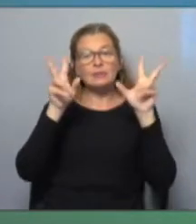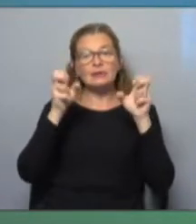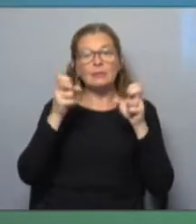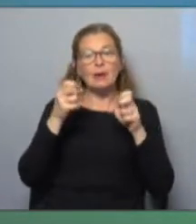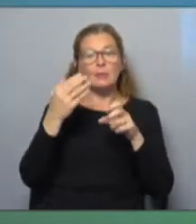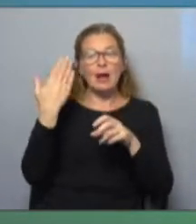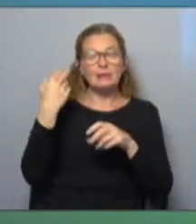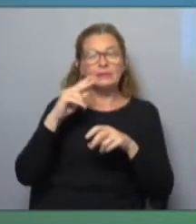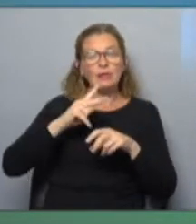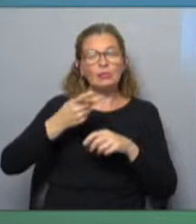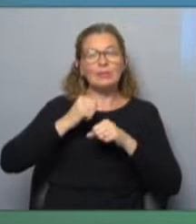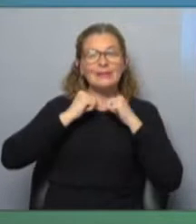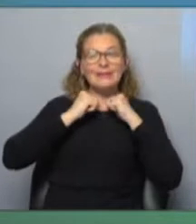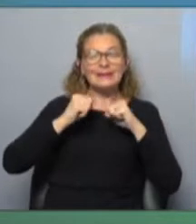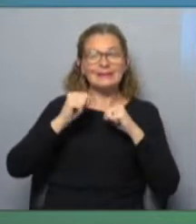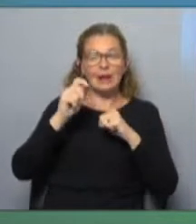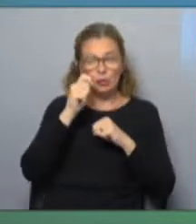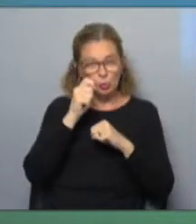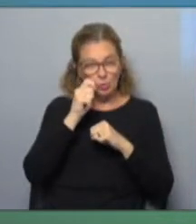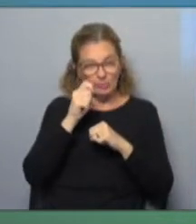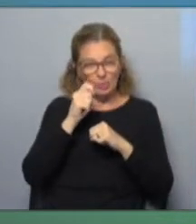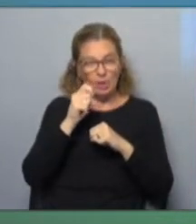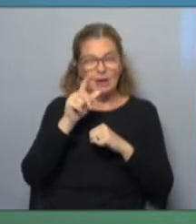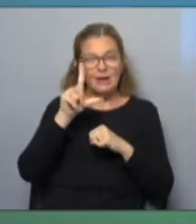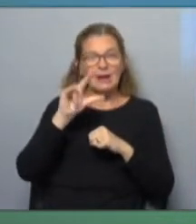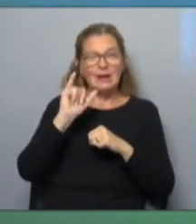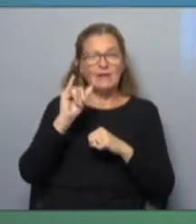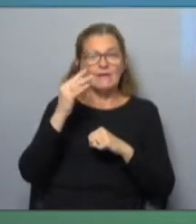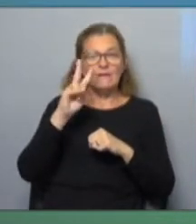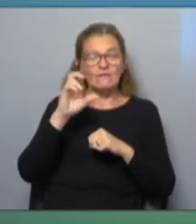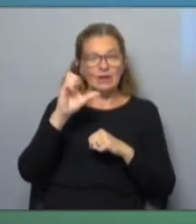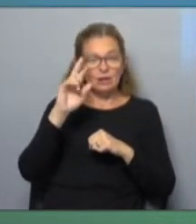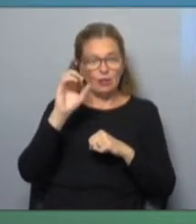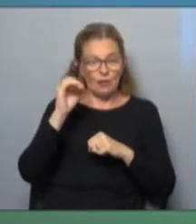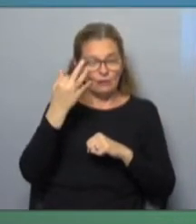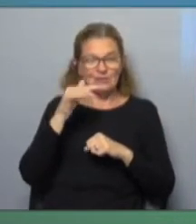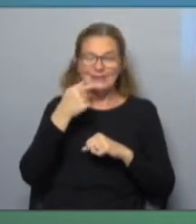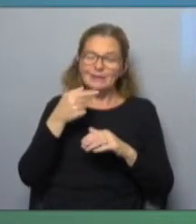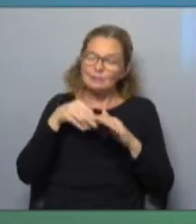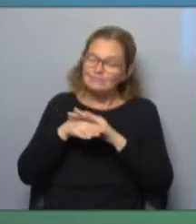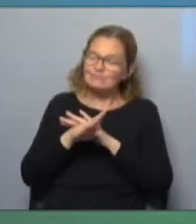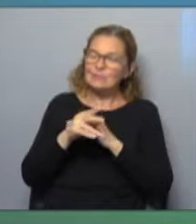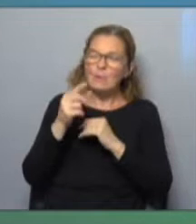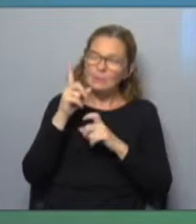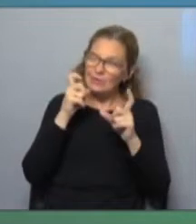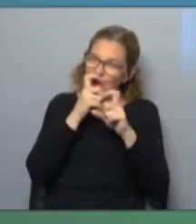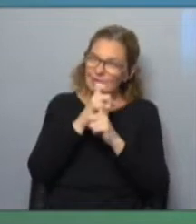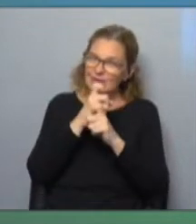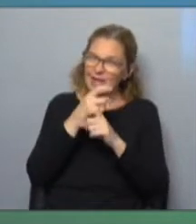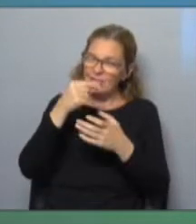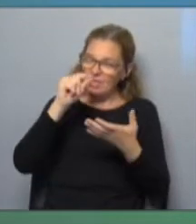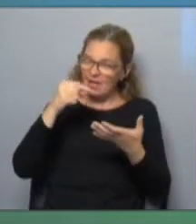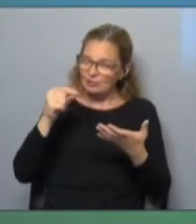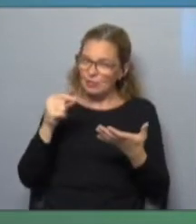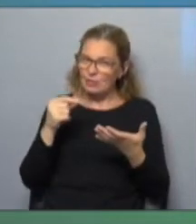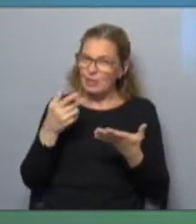el ex subsecretario de Turismo, Benjamín Liberoff, dice que hay dificultades para el acceso a datos oficiales que permitan medir el